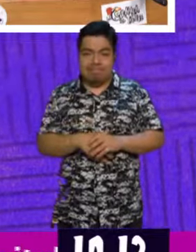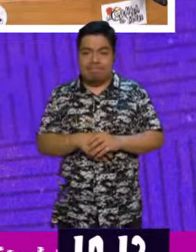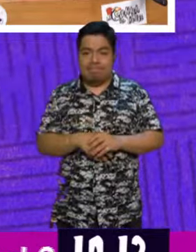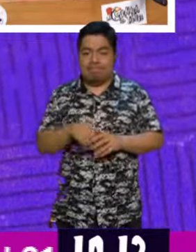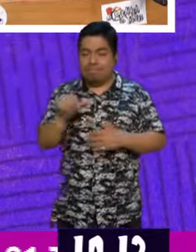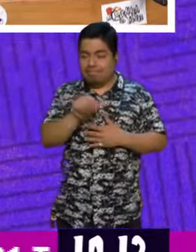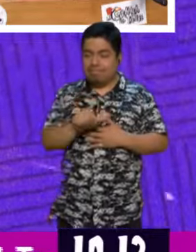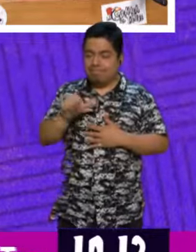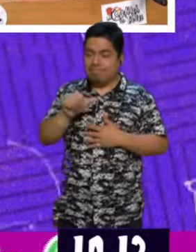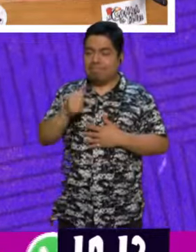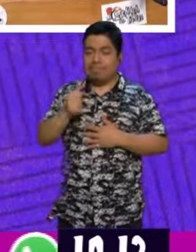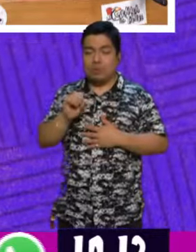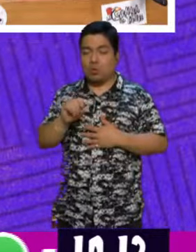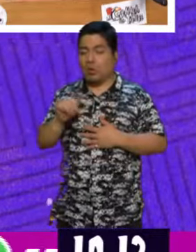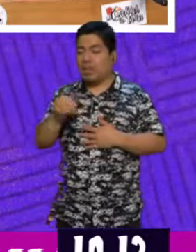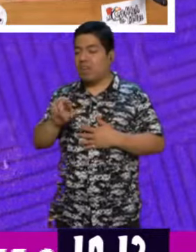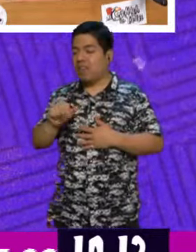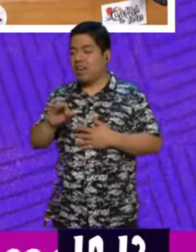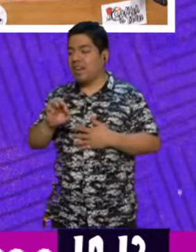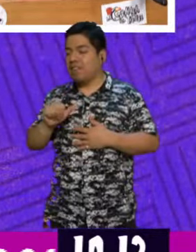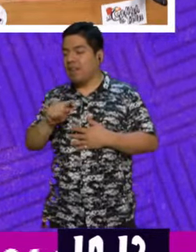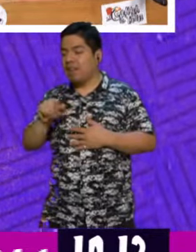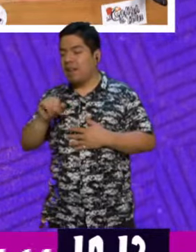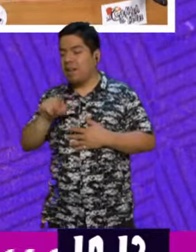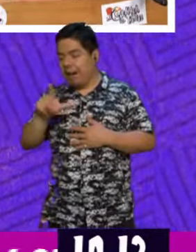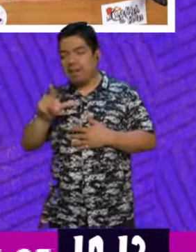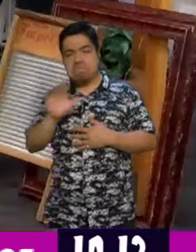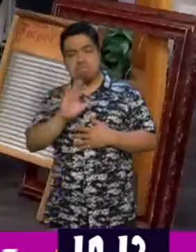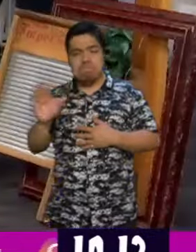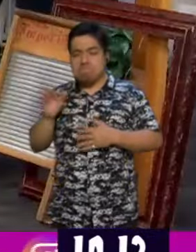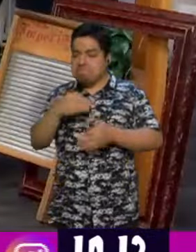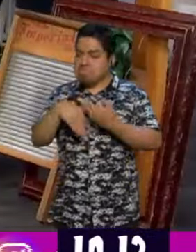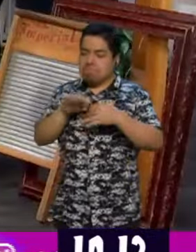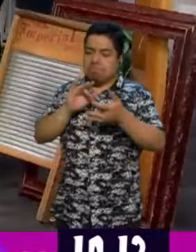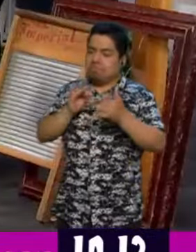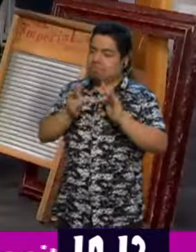@soyRafaCarvajal en cualquier red social. @soyRafaCarvajal. Gracias, mi vida. Una...